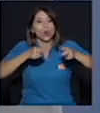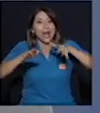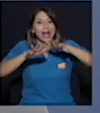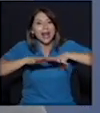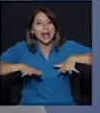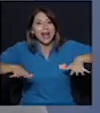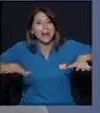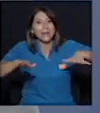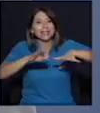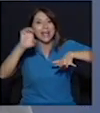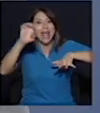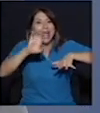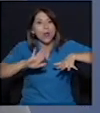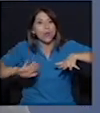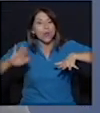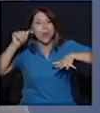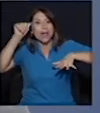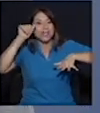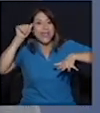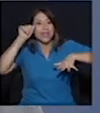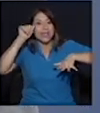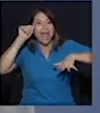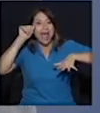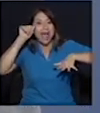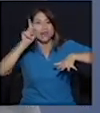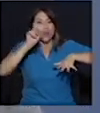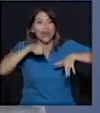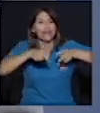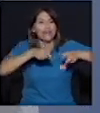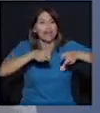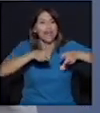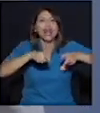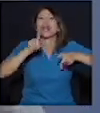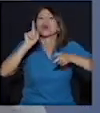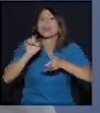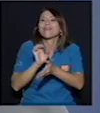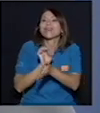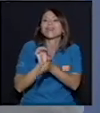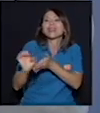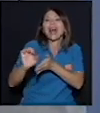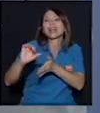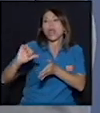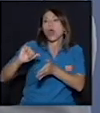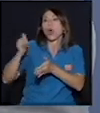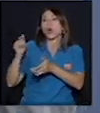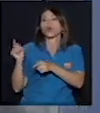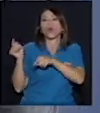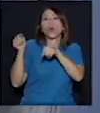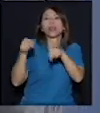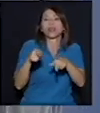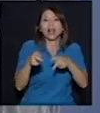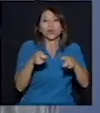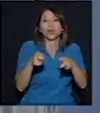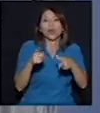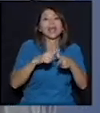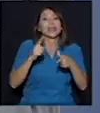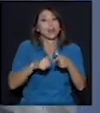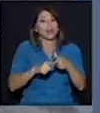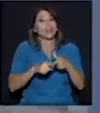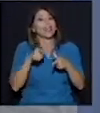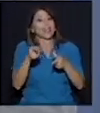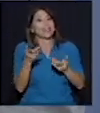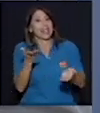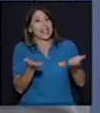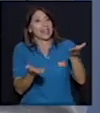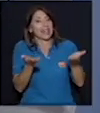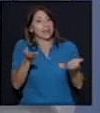hay que evitar es que alguien la controle. Entonces, manteniendo desequilibrios estratégicos, uno de ellos es el Medio Oriente,